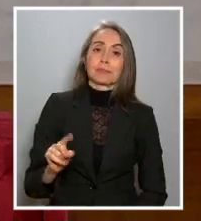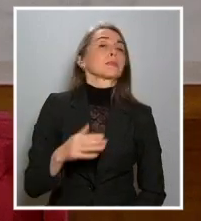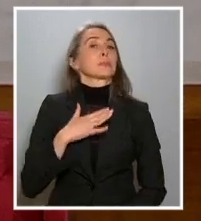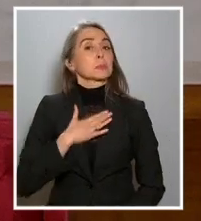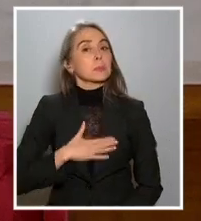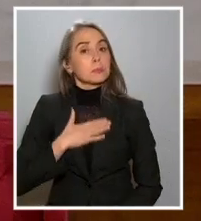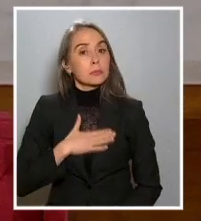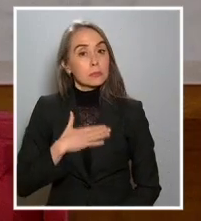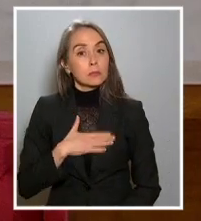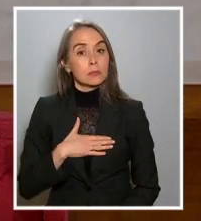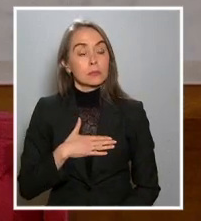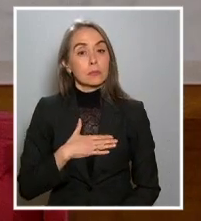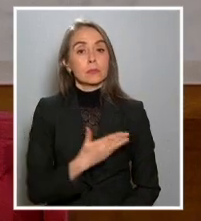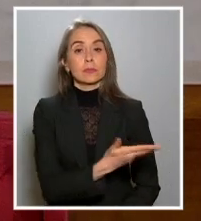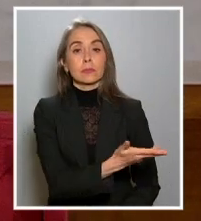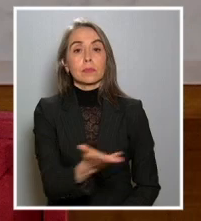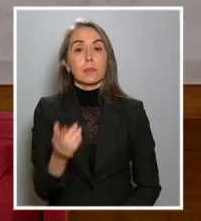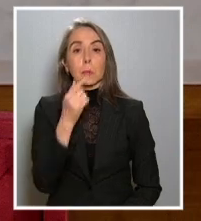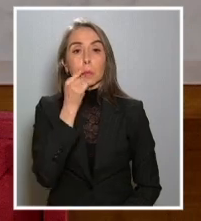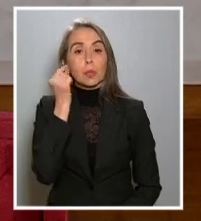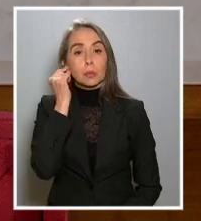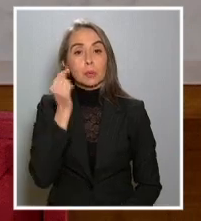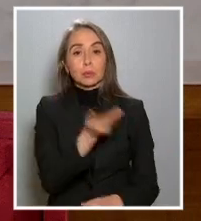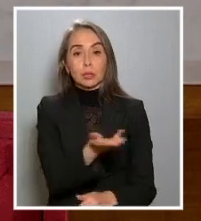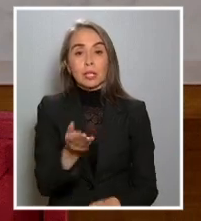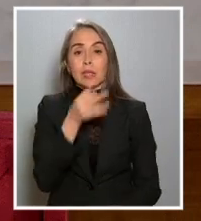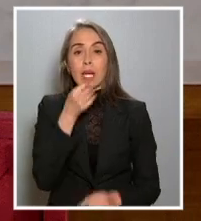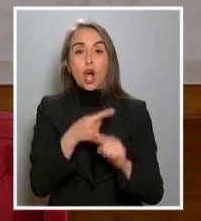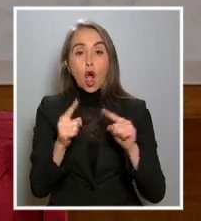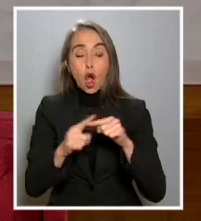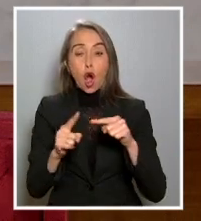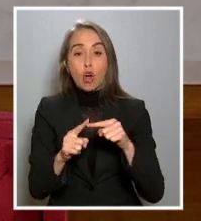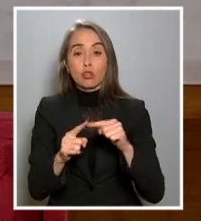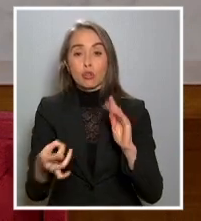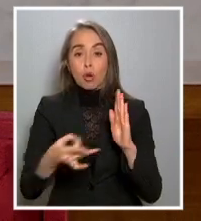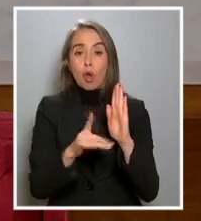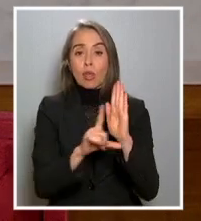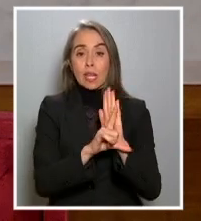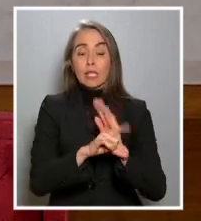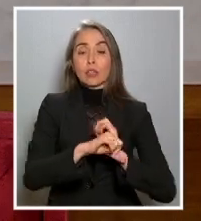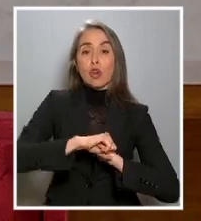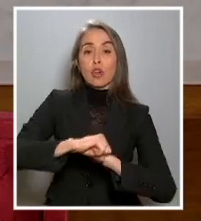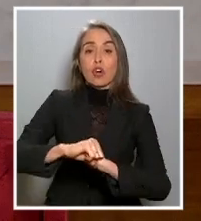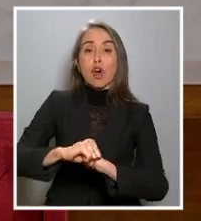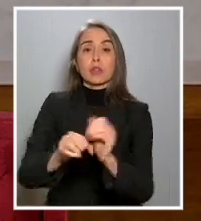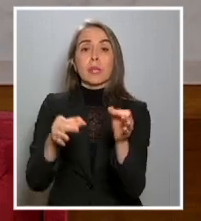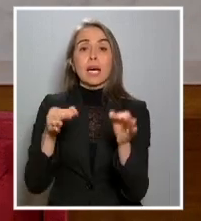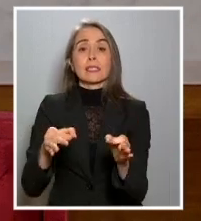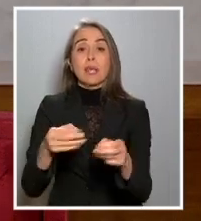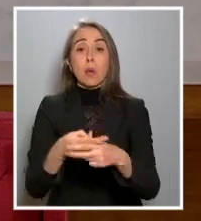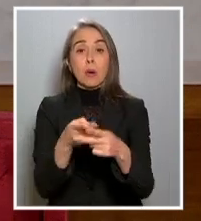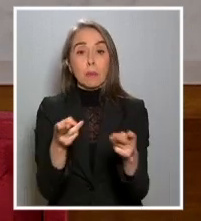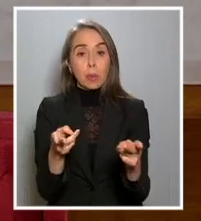Quisiera, estimados y estimadas, referirme a otro delito que atenta contra la seguridad